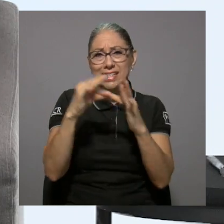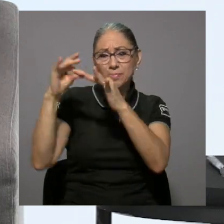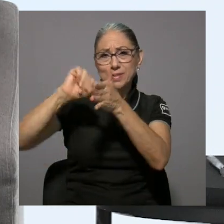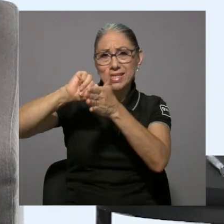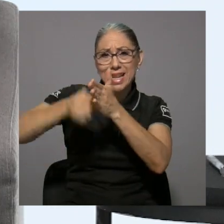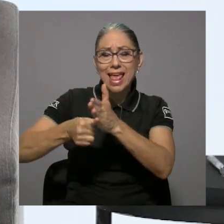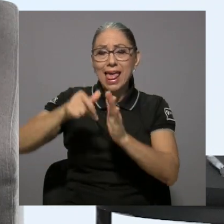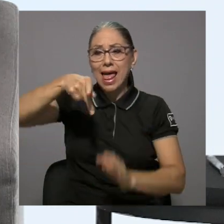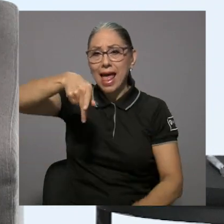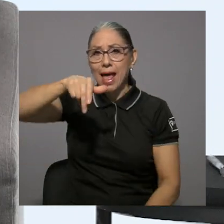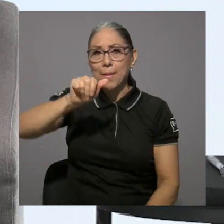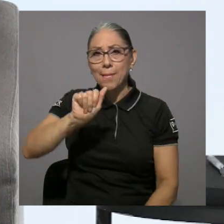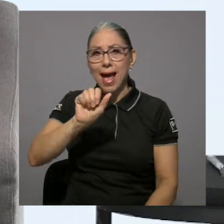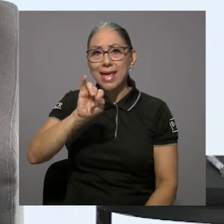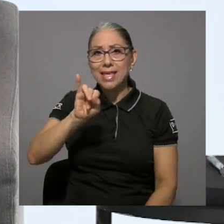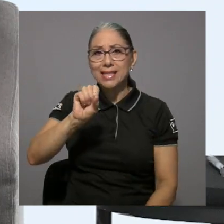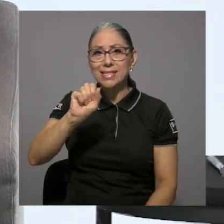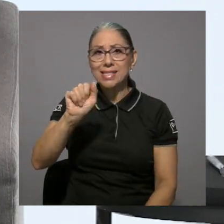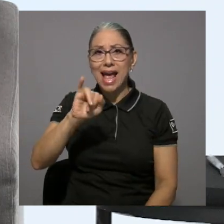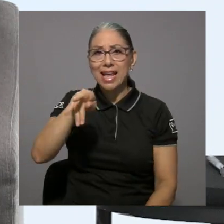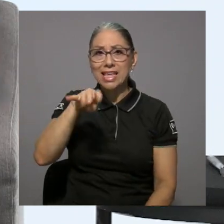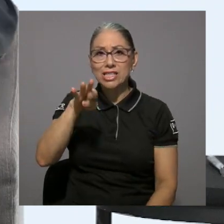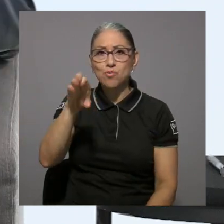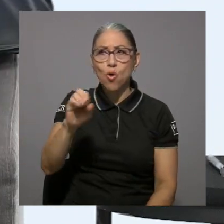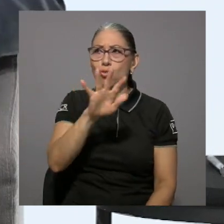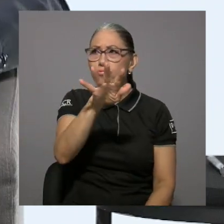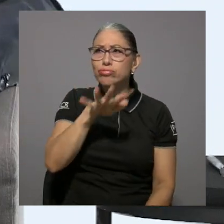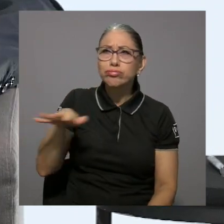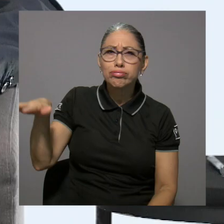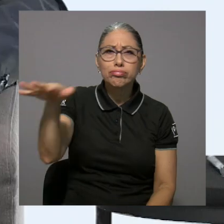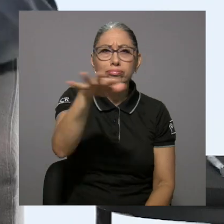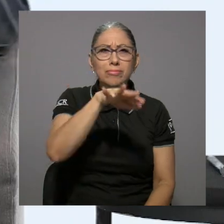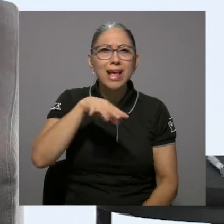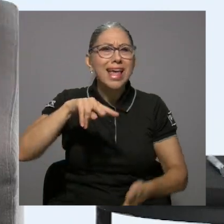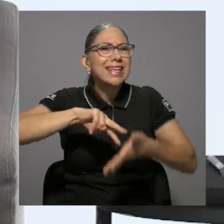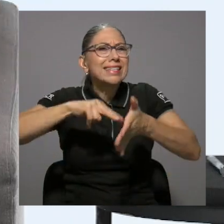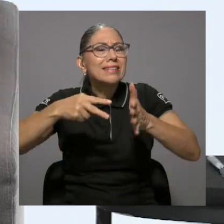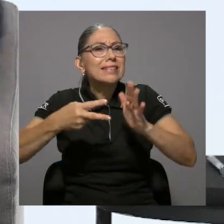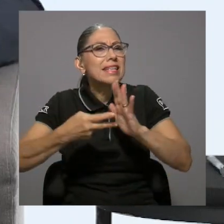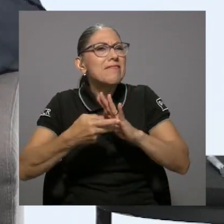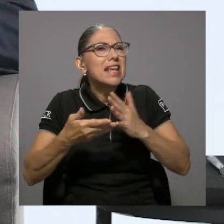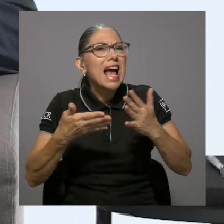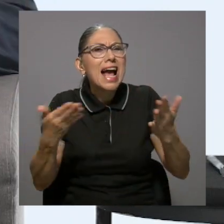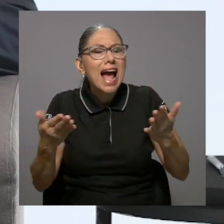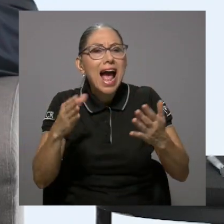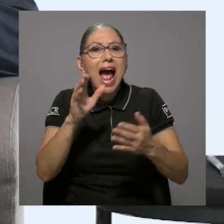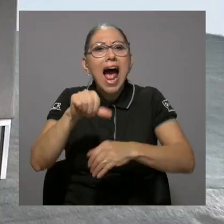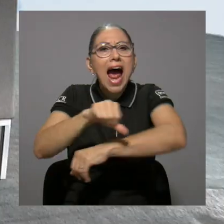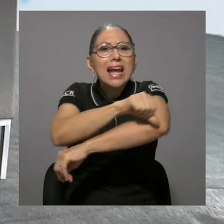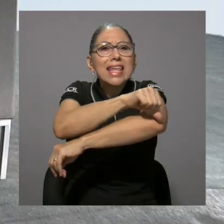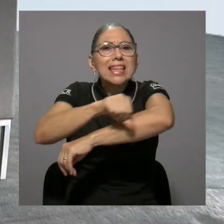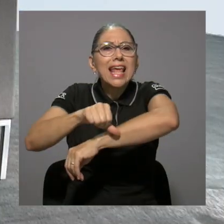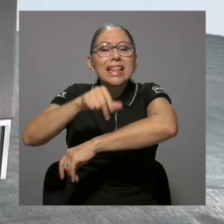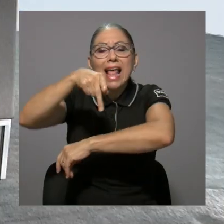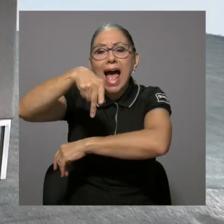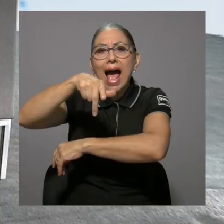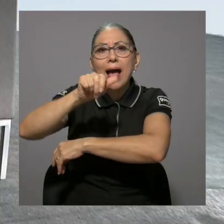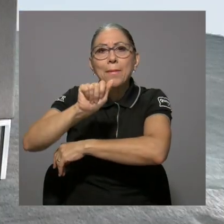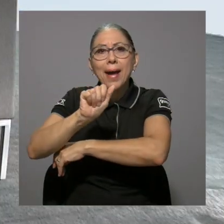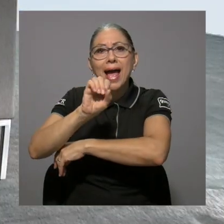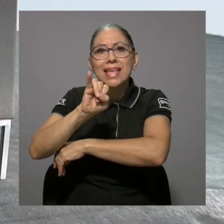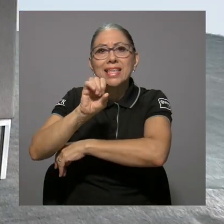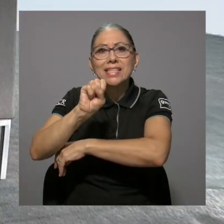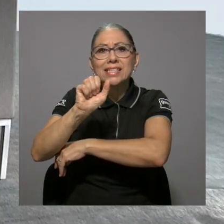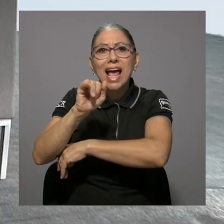en paisajismo. Entonces yo le quiero hacer la pregunta, ¿qué es una arquitecta paisajista? Sí, muchas gracias por la